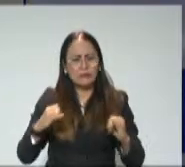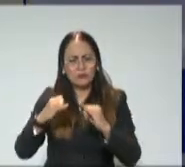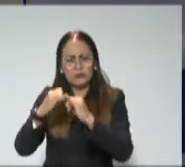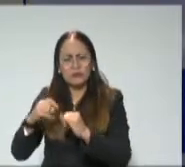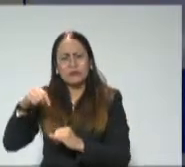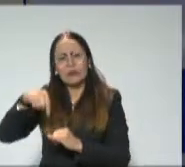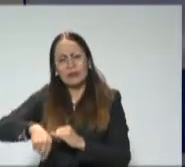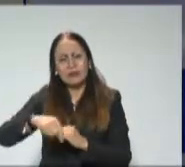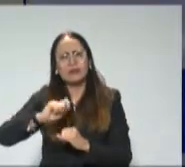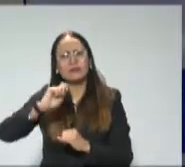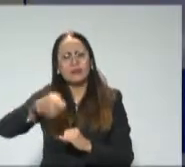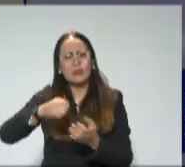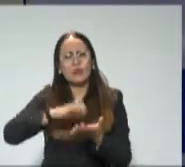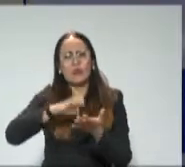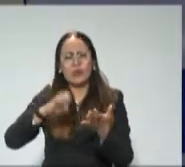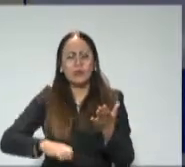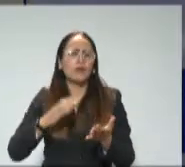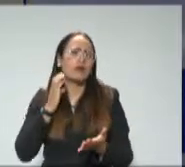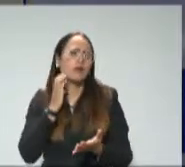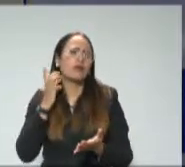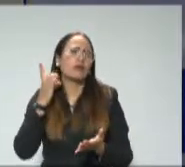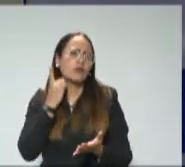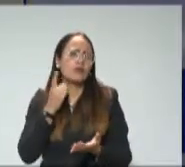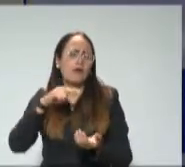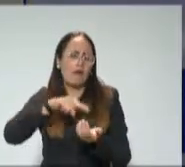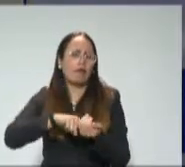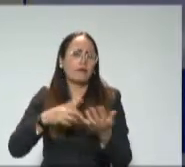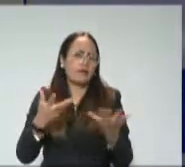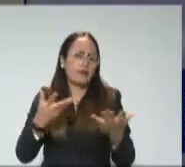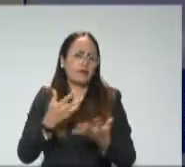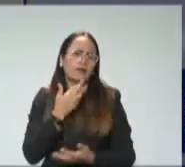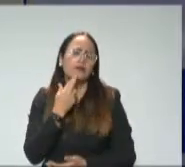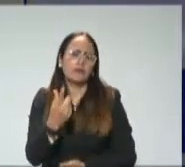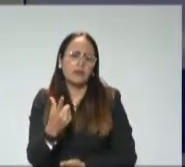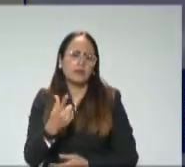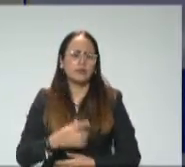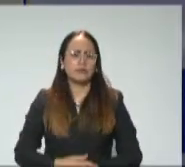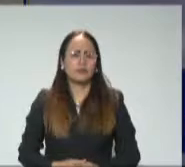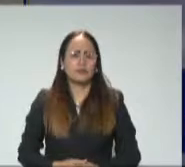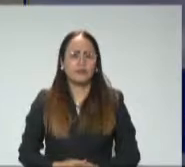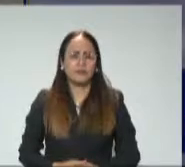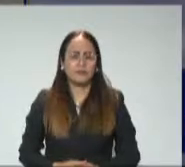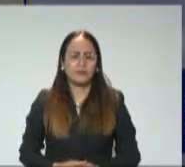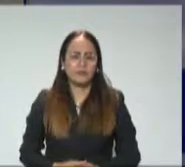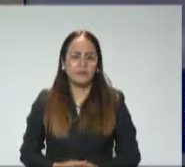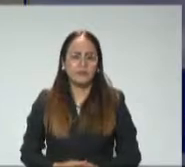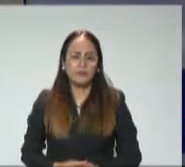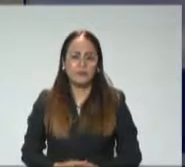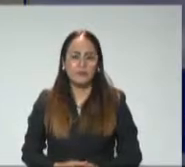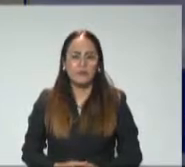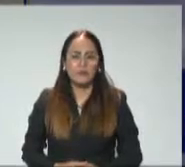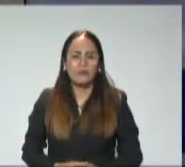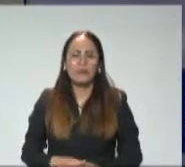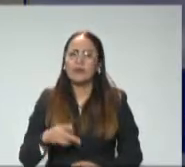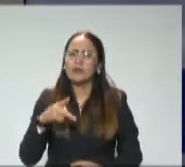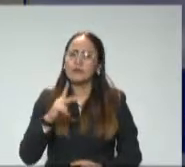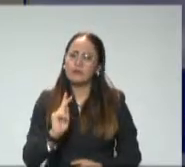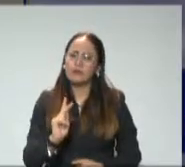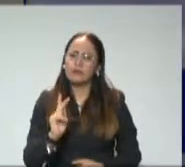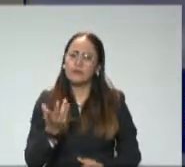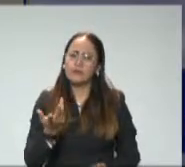en este caso de la cámara de diputados Pero hay Otro